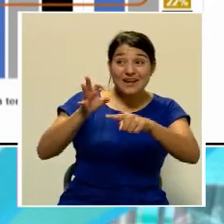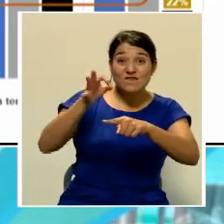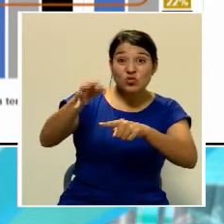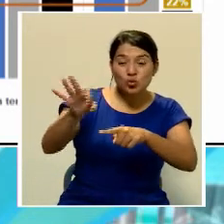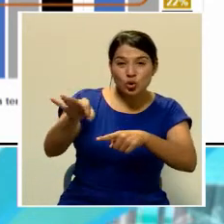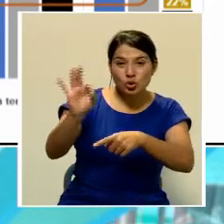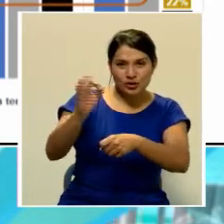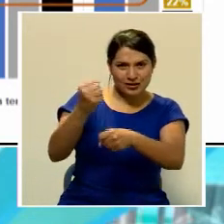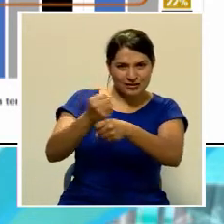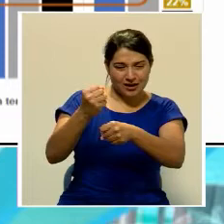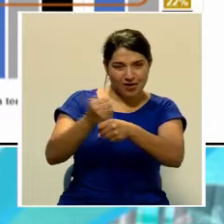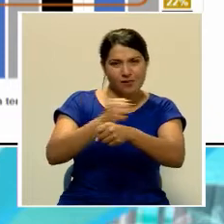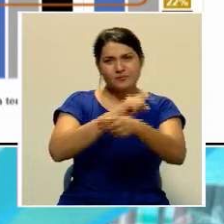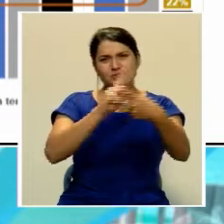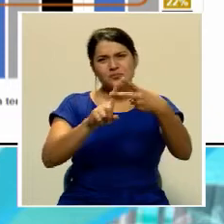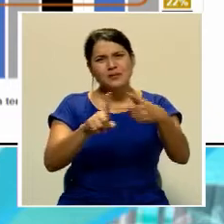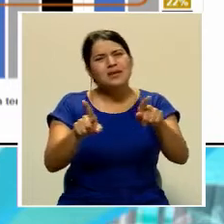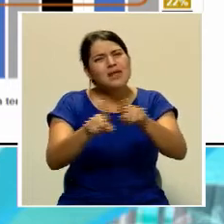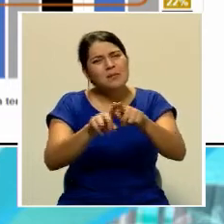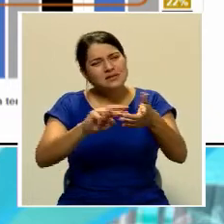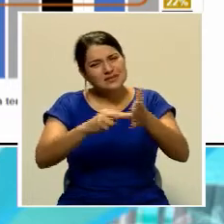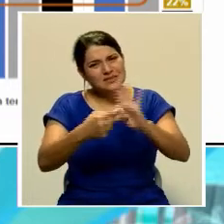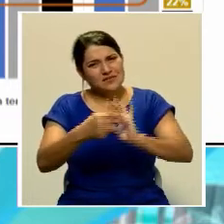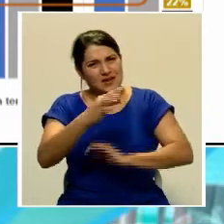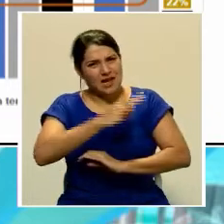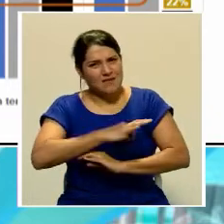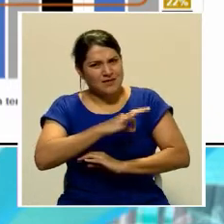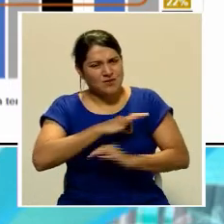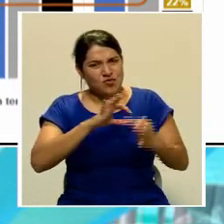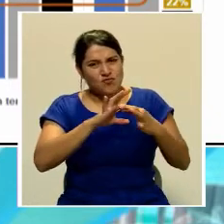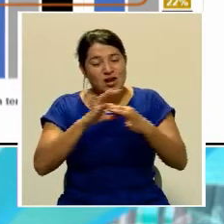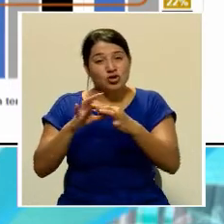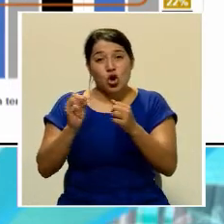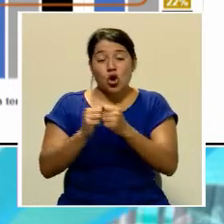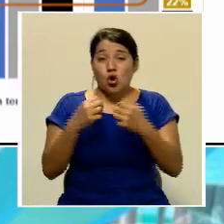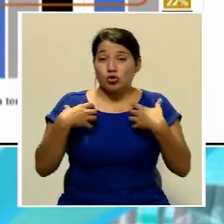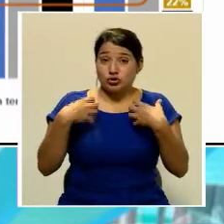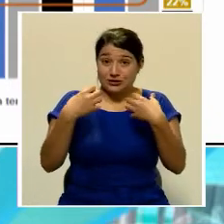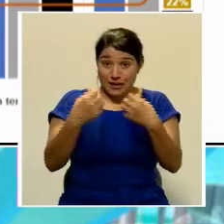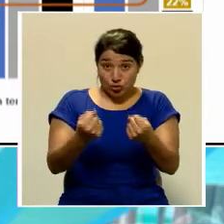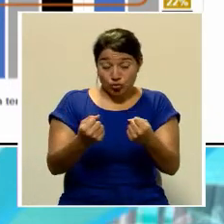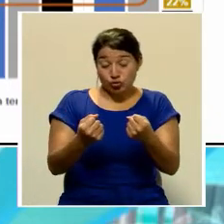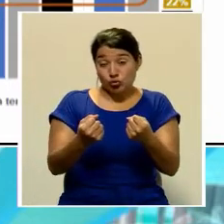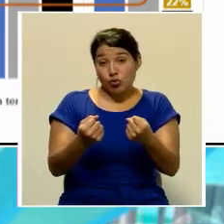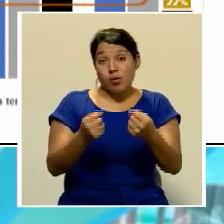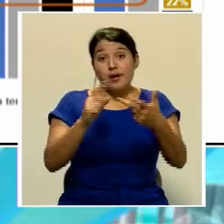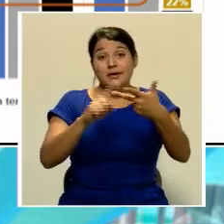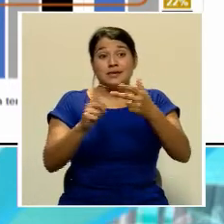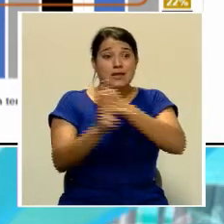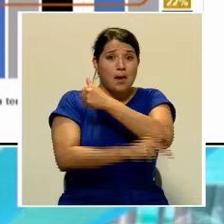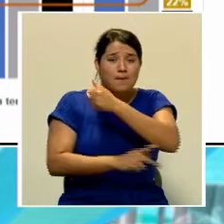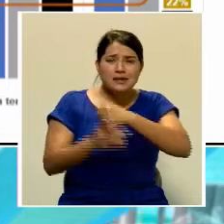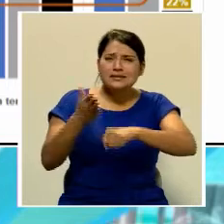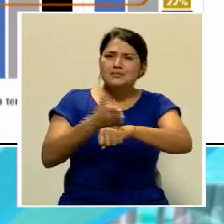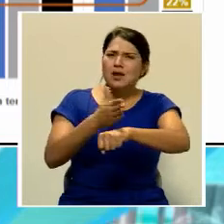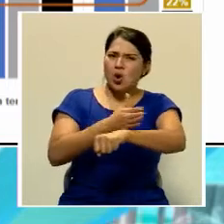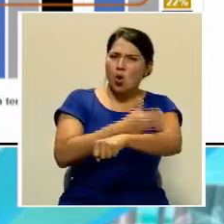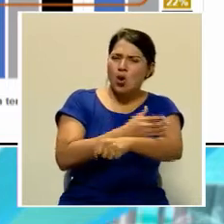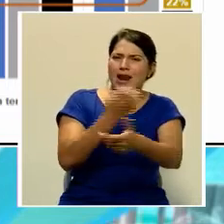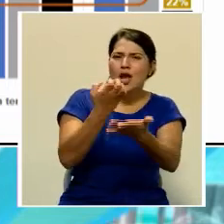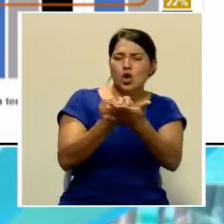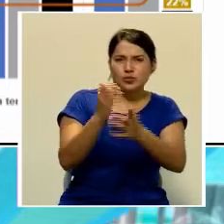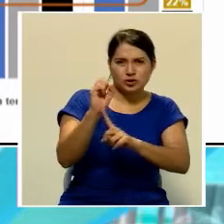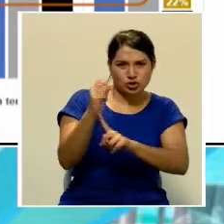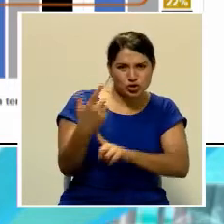le genera una serie de beneficios en términos de salud a nivel de país, mejora la cohesión social, hay